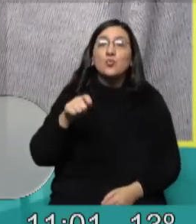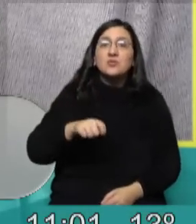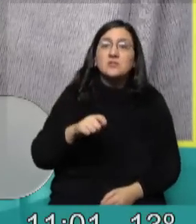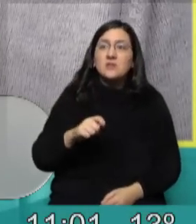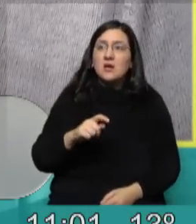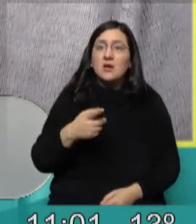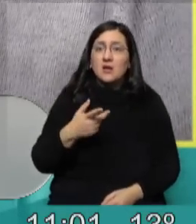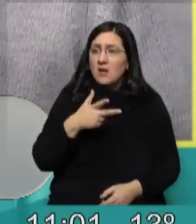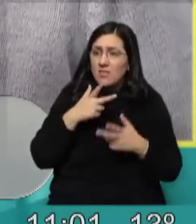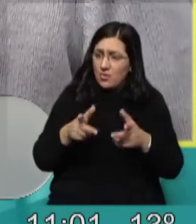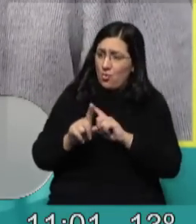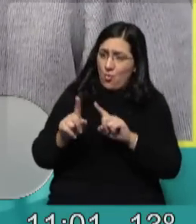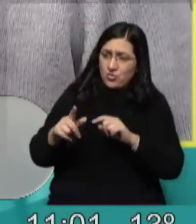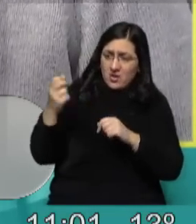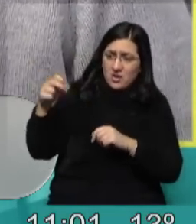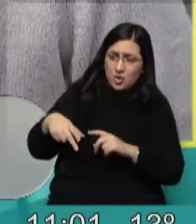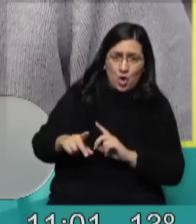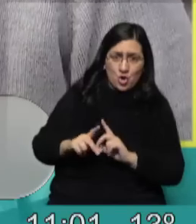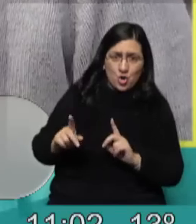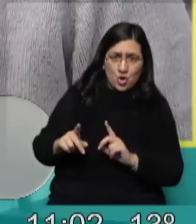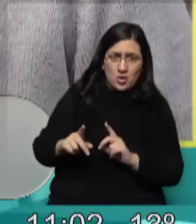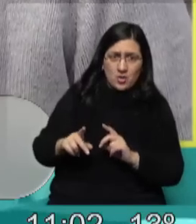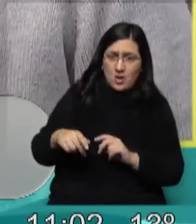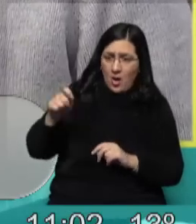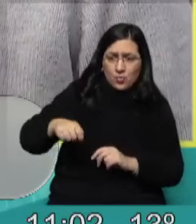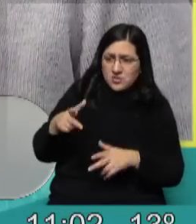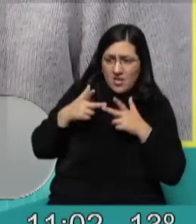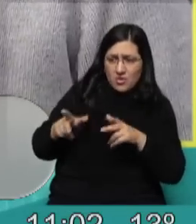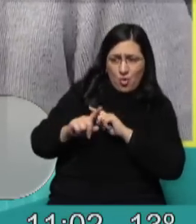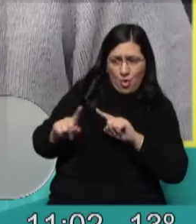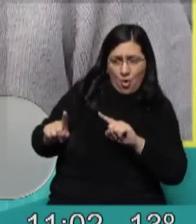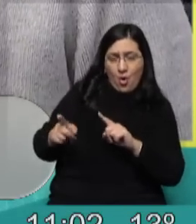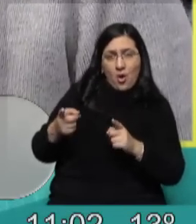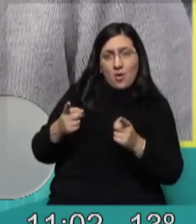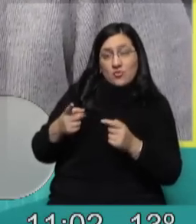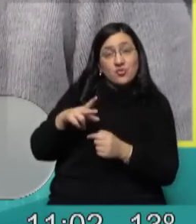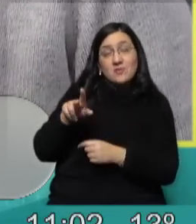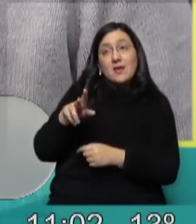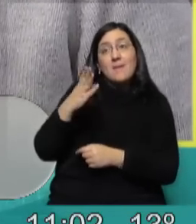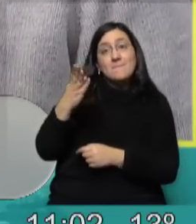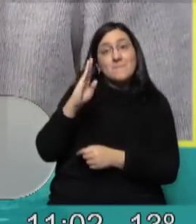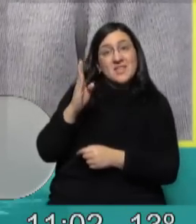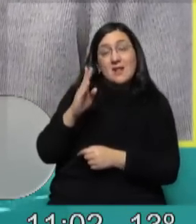le rechazó, ¿no? No es que él le dio la razón, sino que rechazó, y él obviamente no cobró ese dinero.